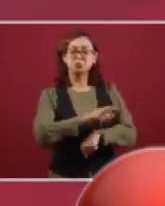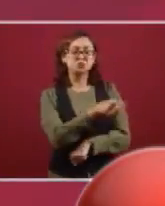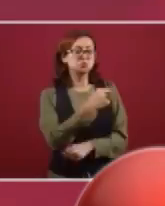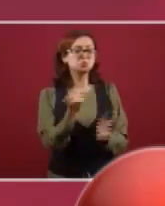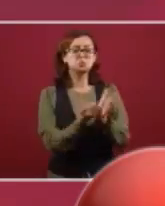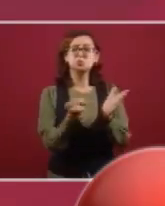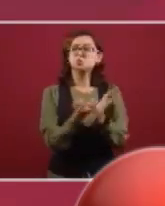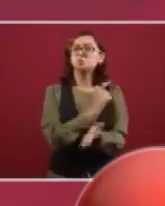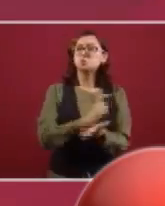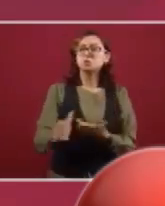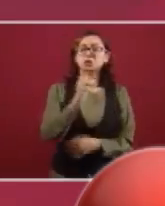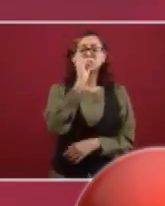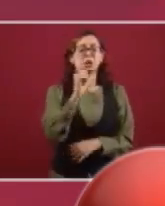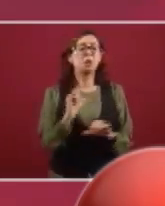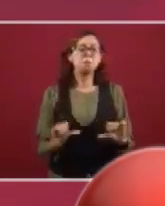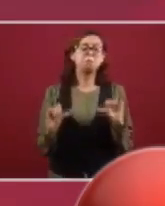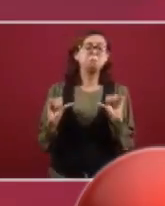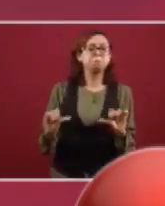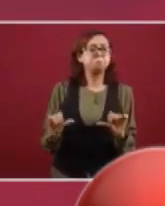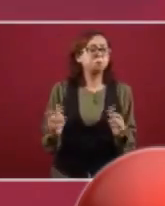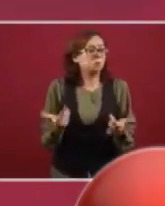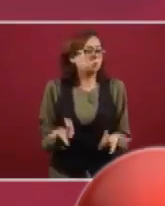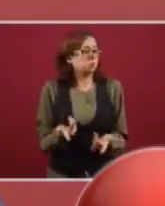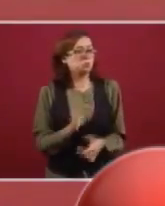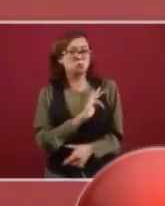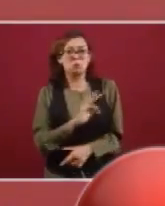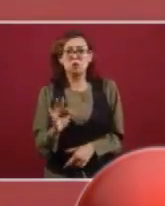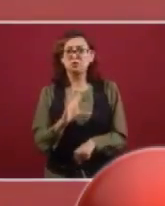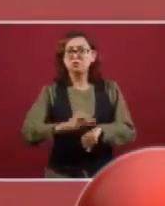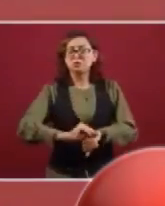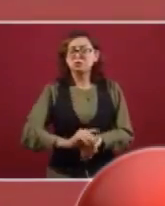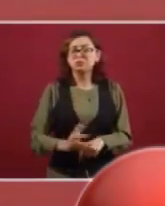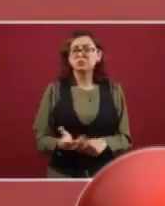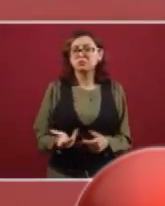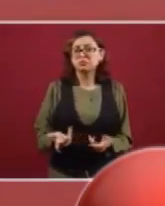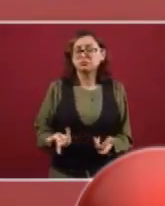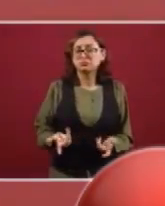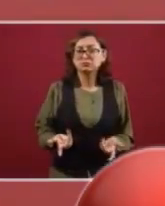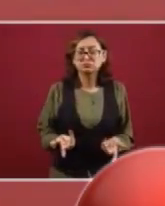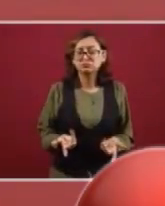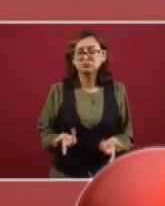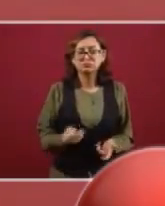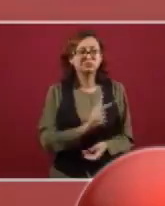se aplicaban estas medidas de manera